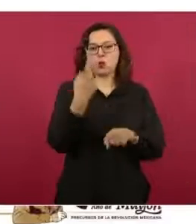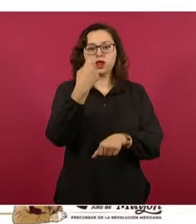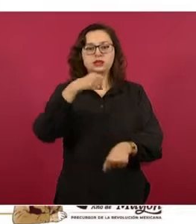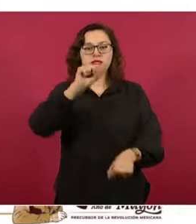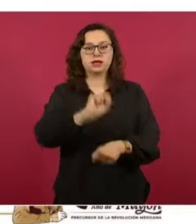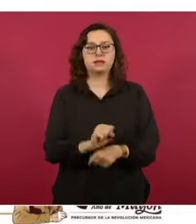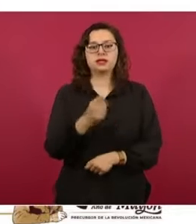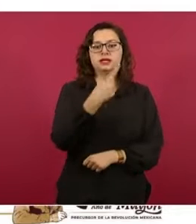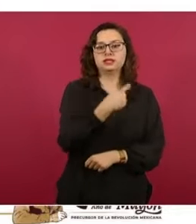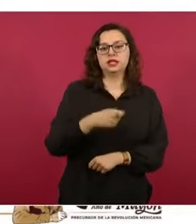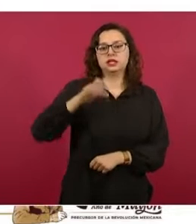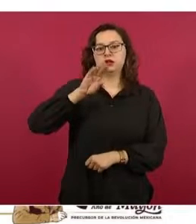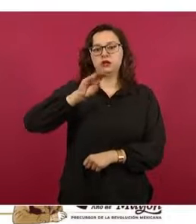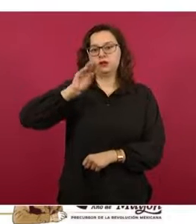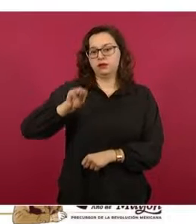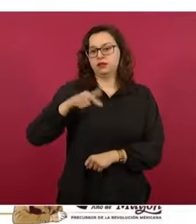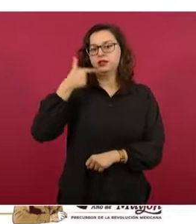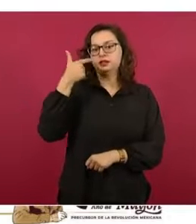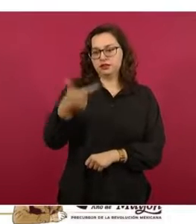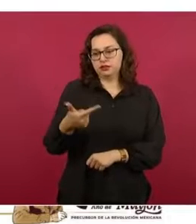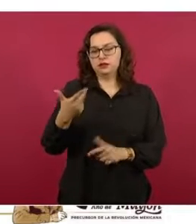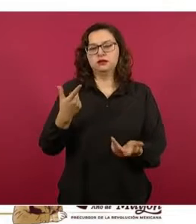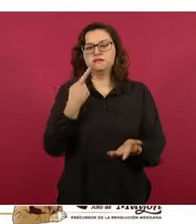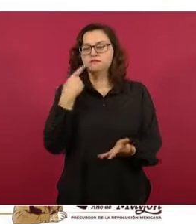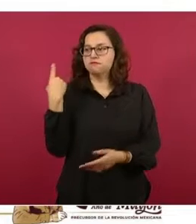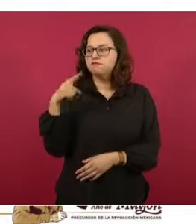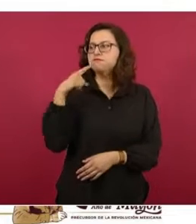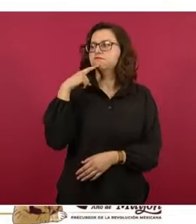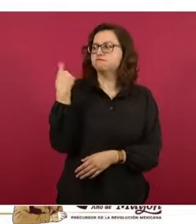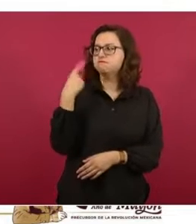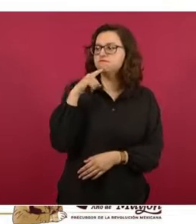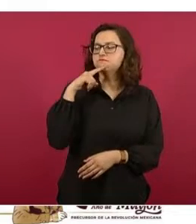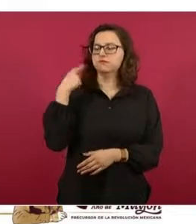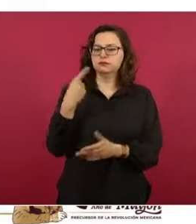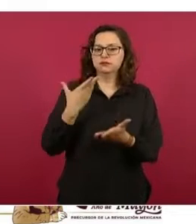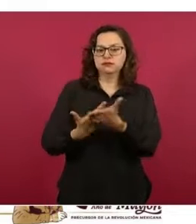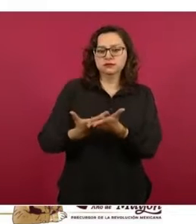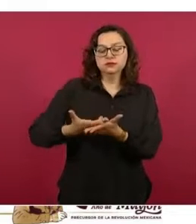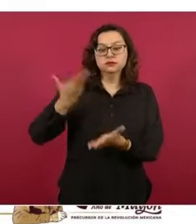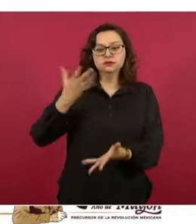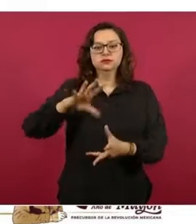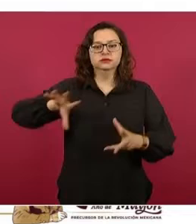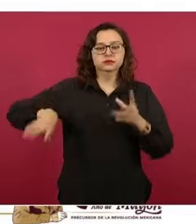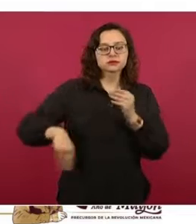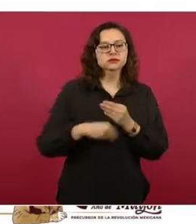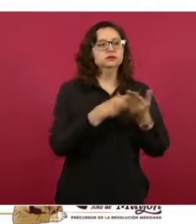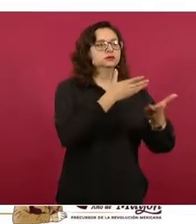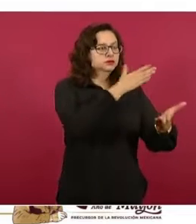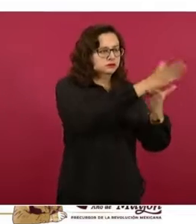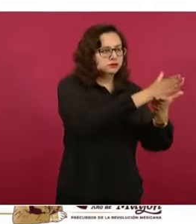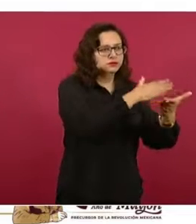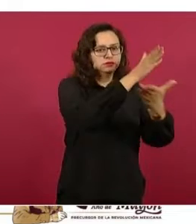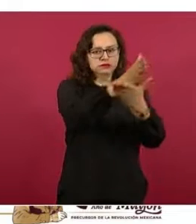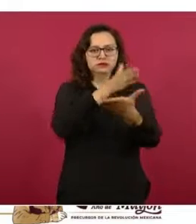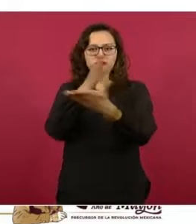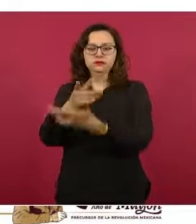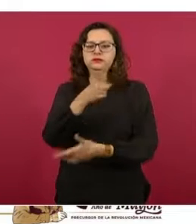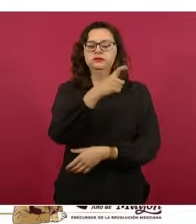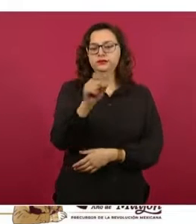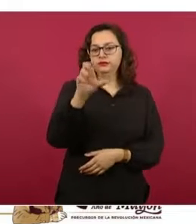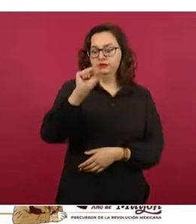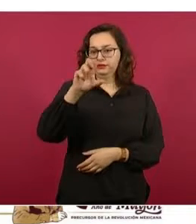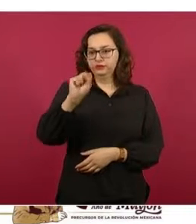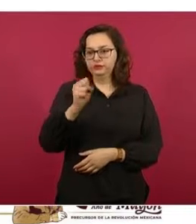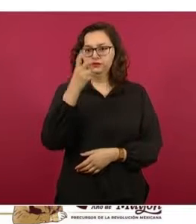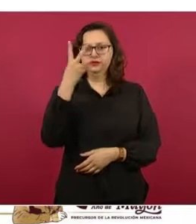de 192 visitas y o verificaciones. Fueron dos gasolineras que se negaron a